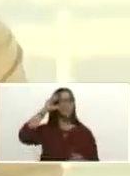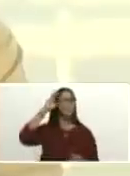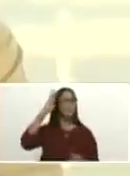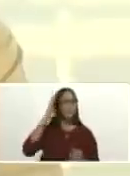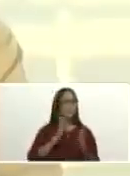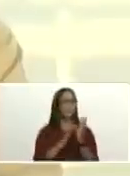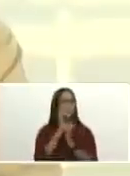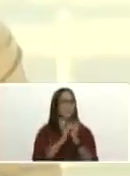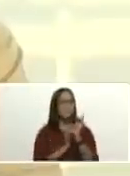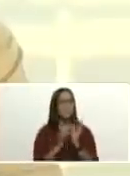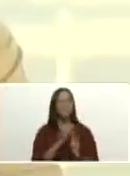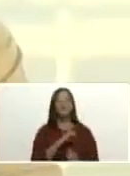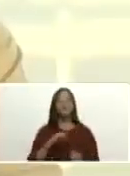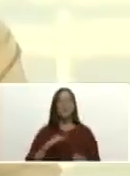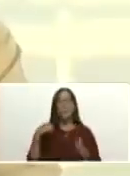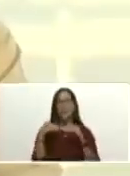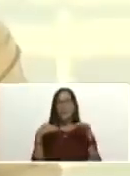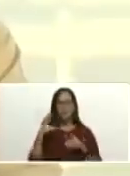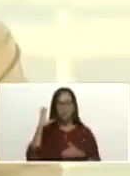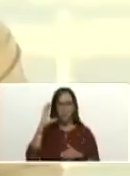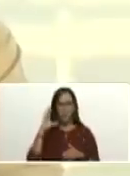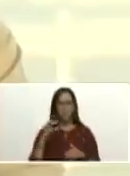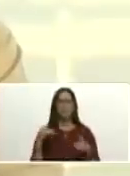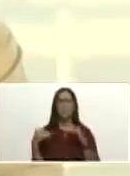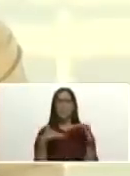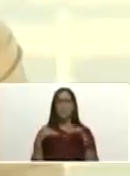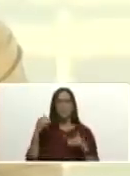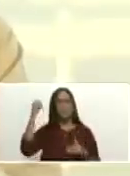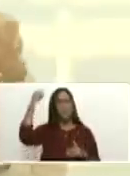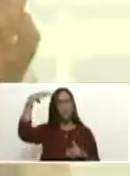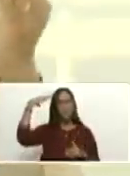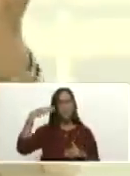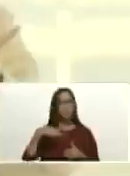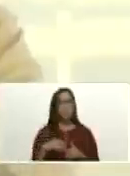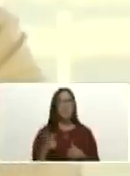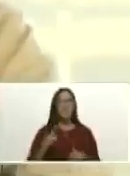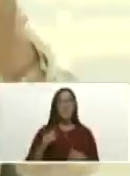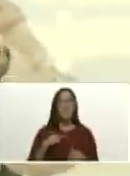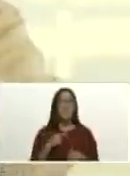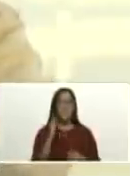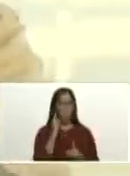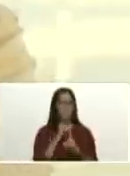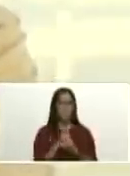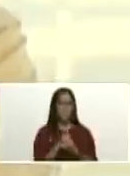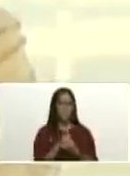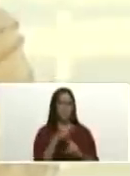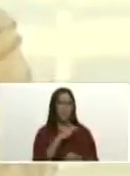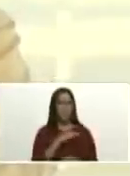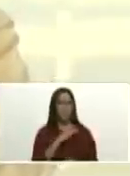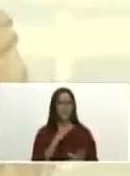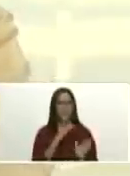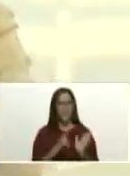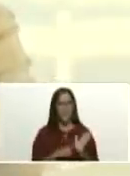Somos guerreros de la patria, somos guerreros de la luz. Y tenemos un destino y una misión que cumplir.